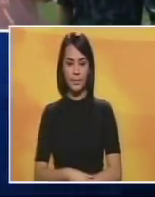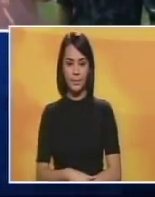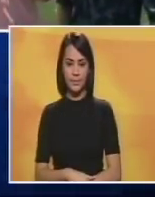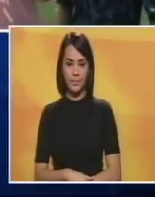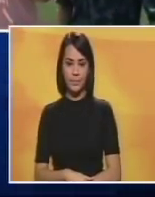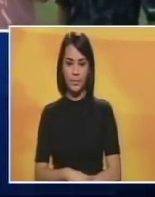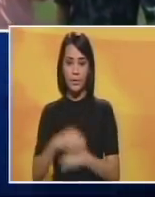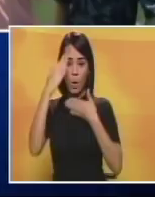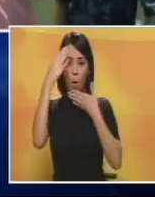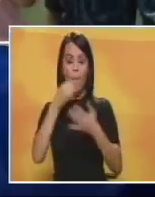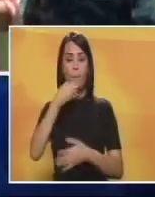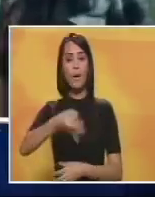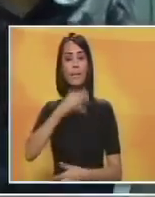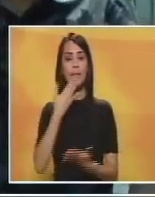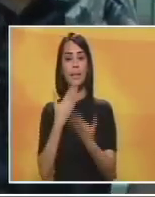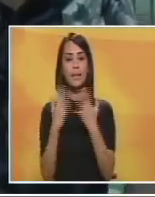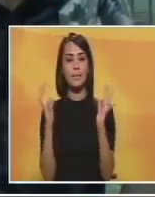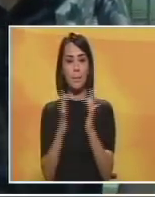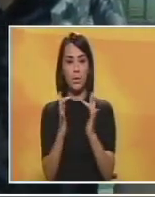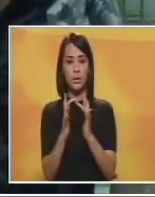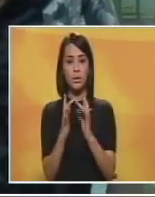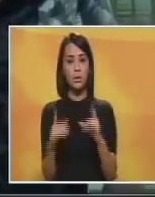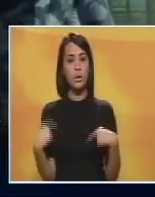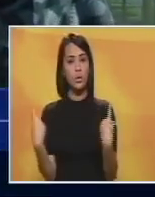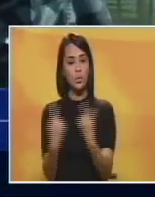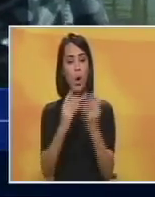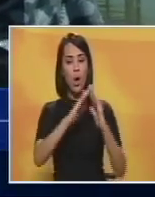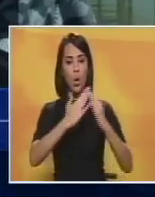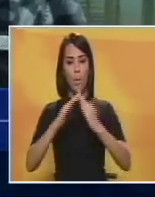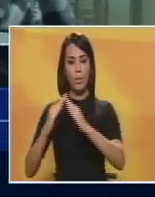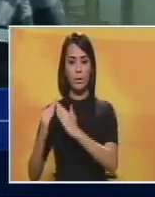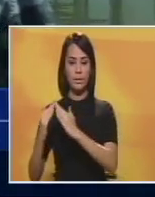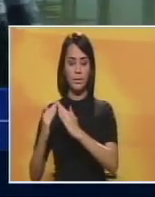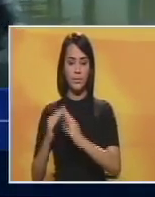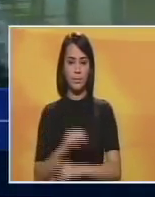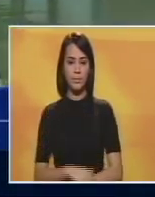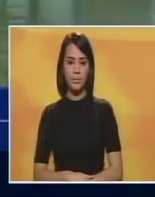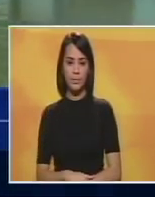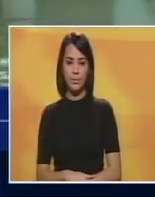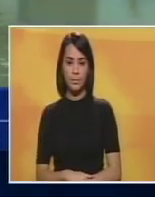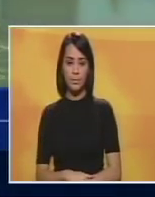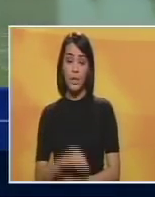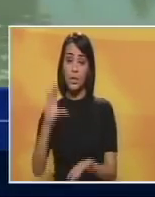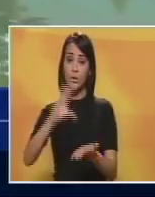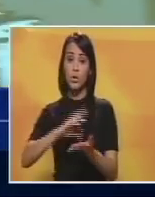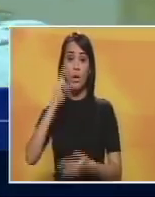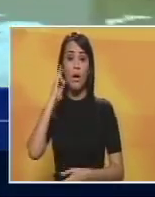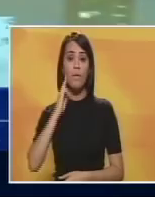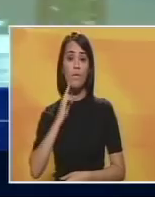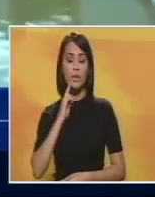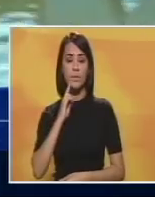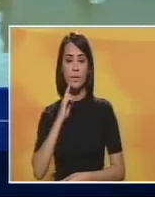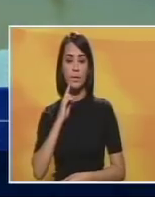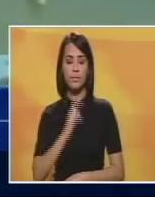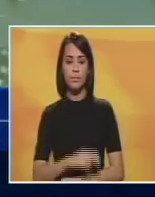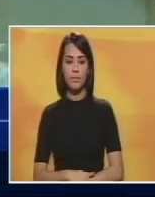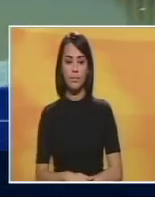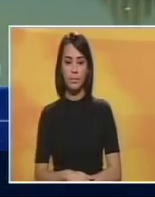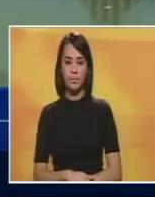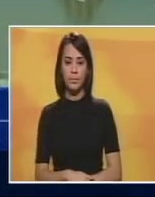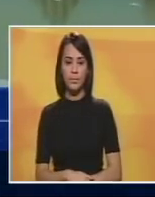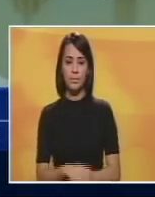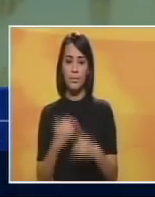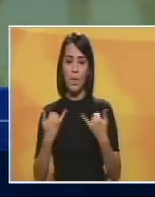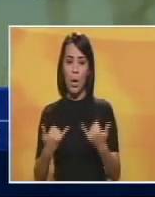tardes, gracias por el contacto. Estamos en la comunidad La Toma en Ciudad Bolívar, capital de la entidad. En este momento